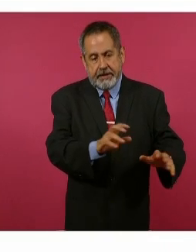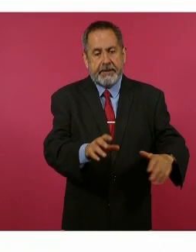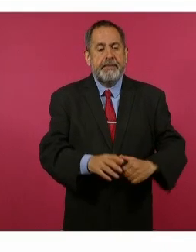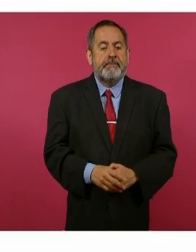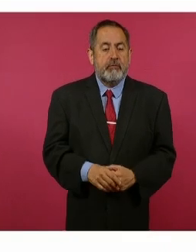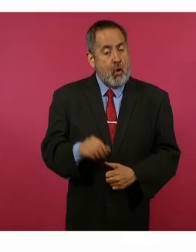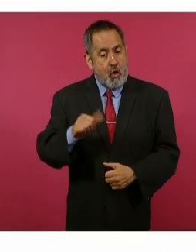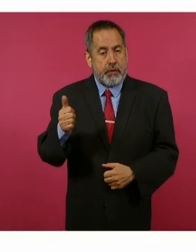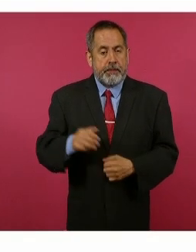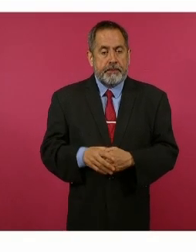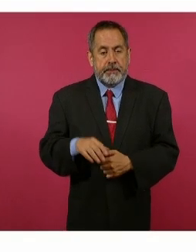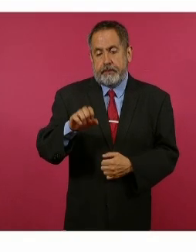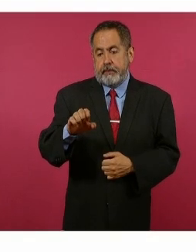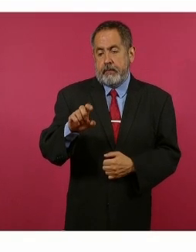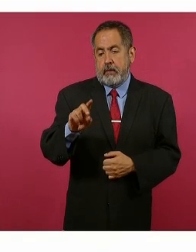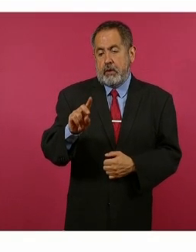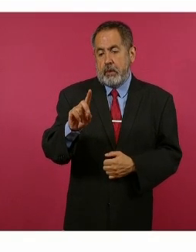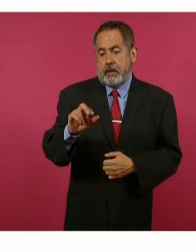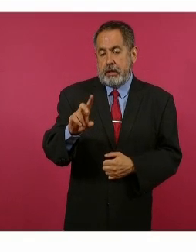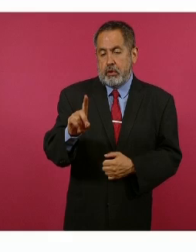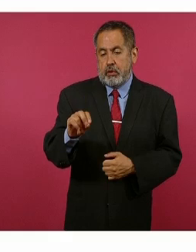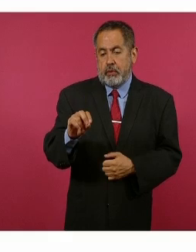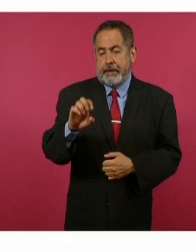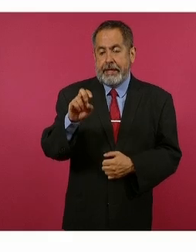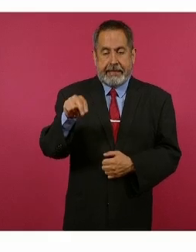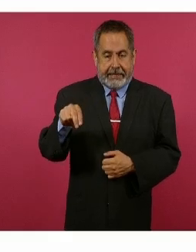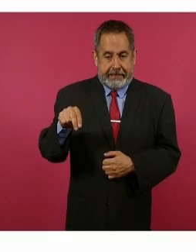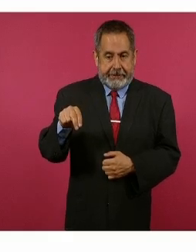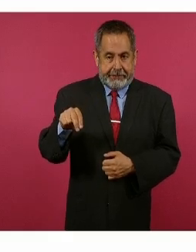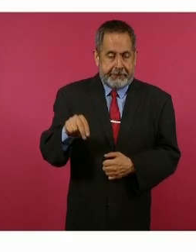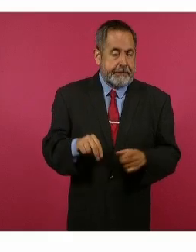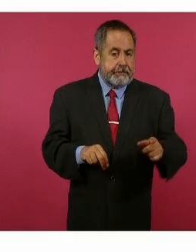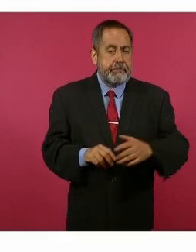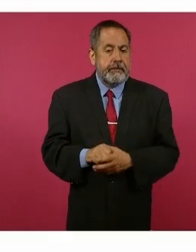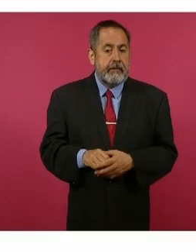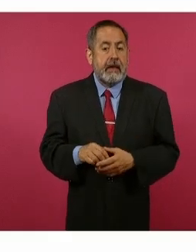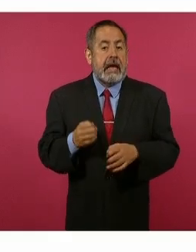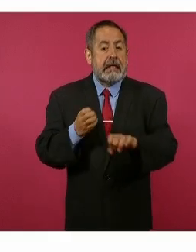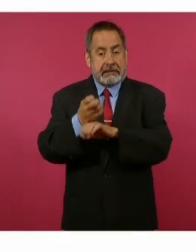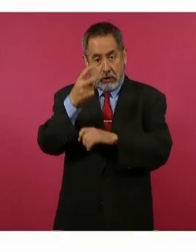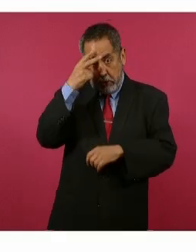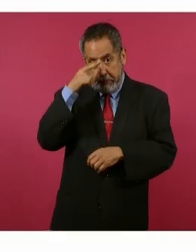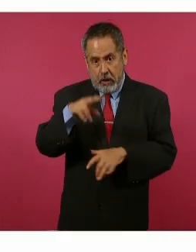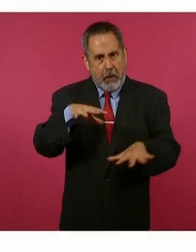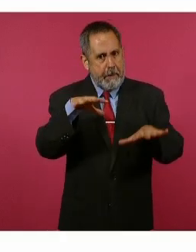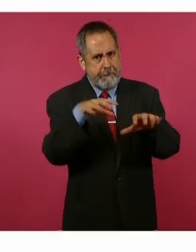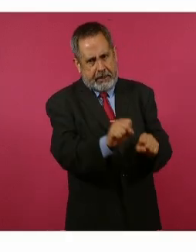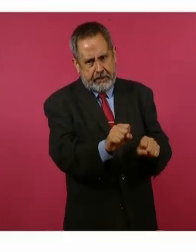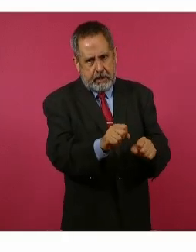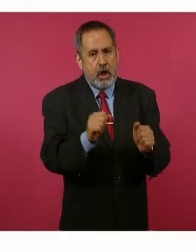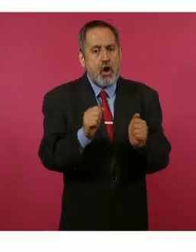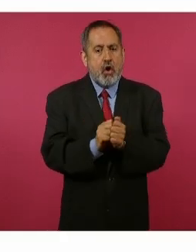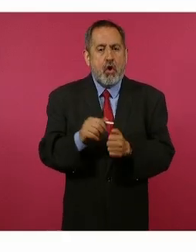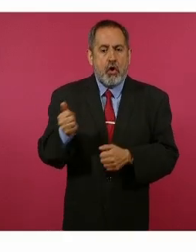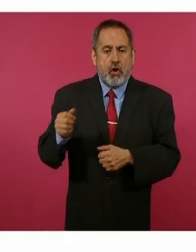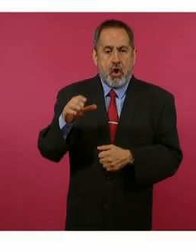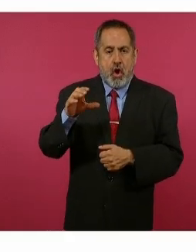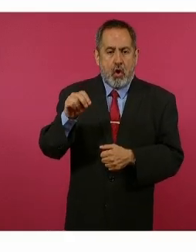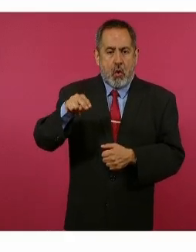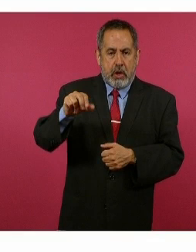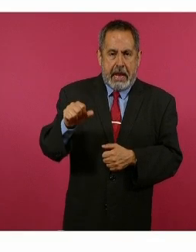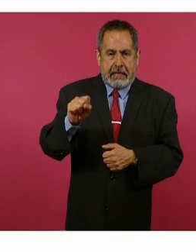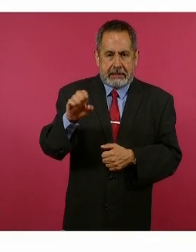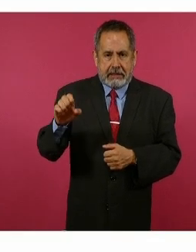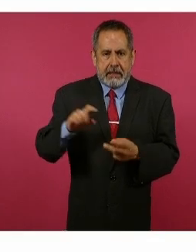Esta detención de Eduardo N., él fue detenido por la Fiscalía del Estado de México con apoyo de CONAO, de CONACE,